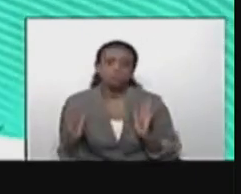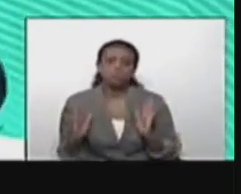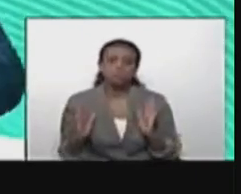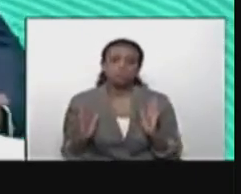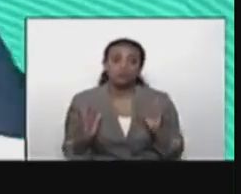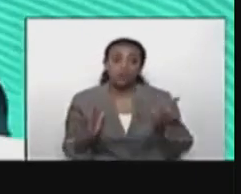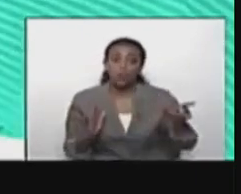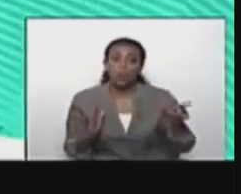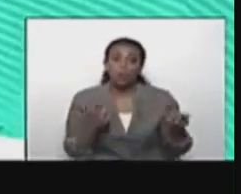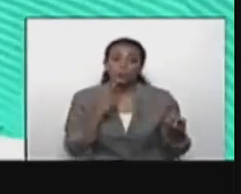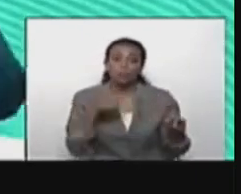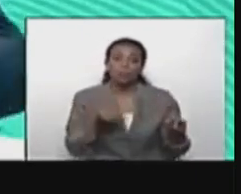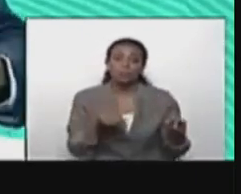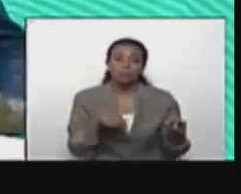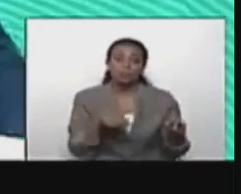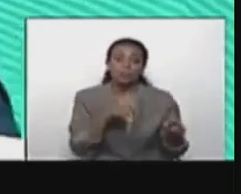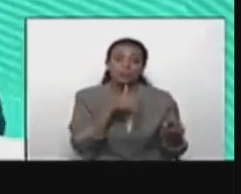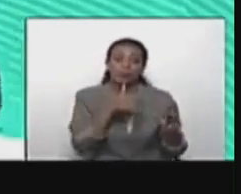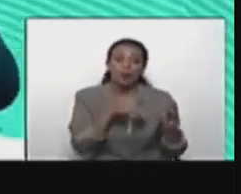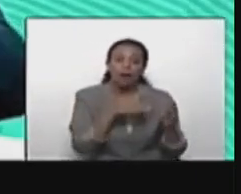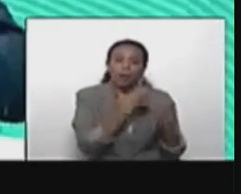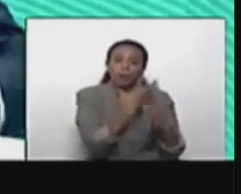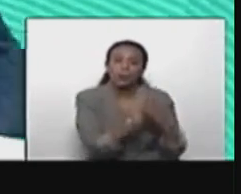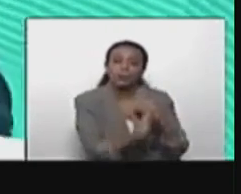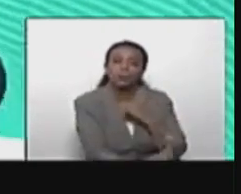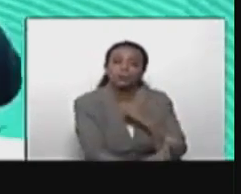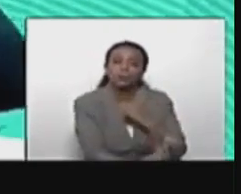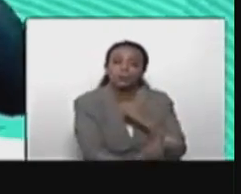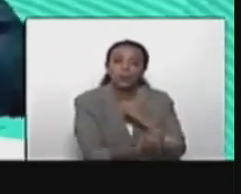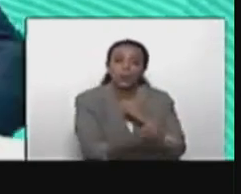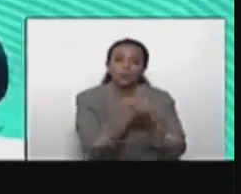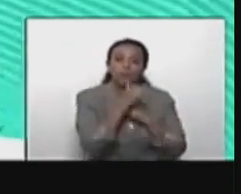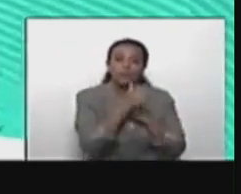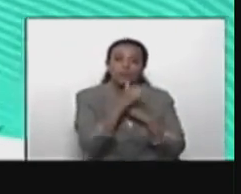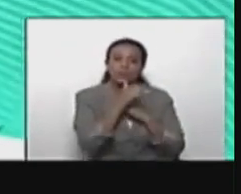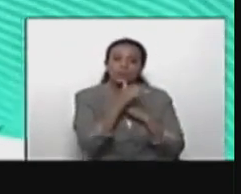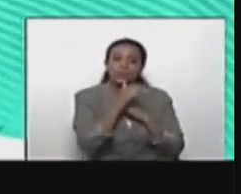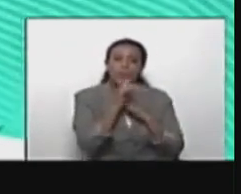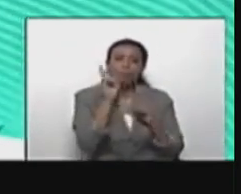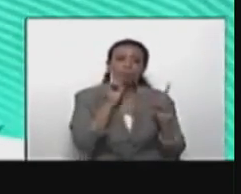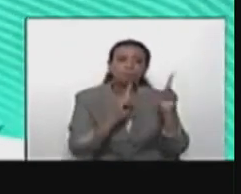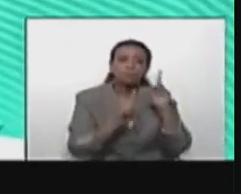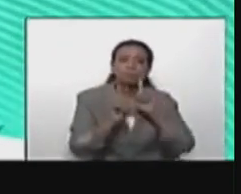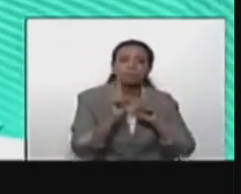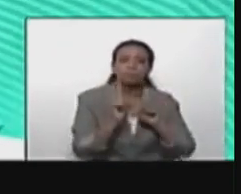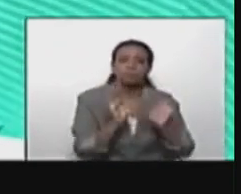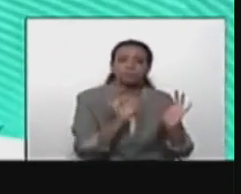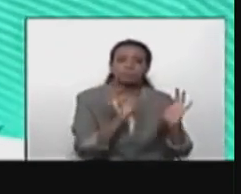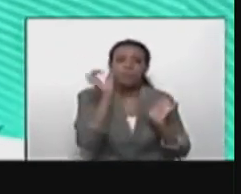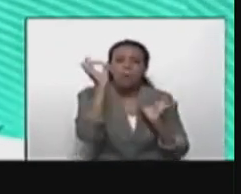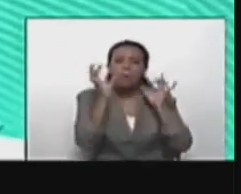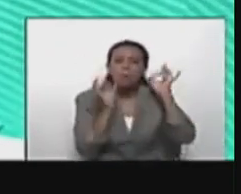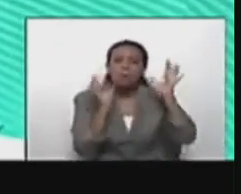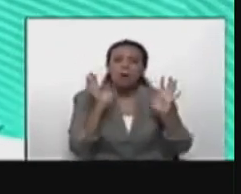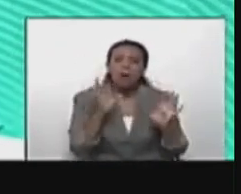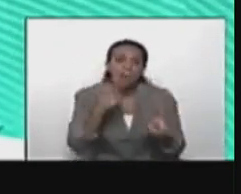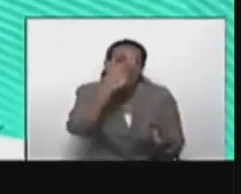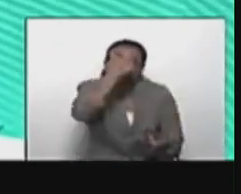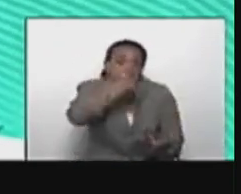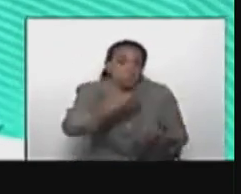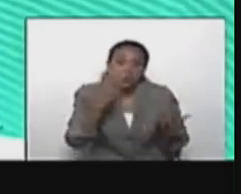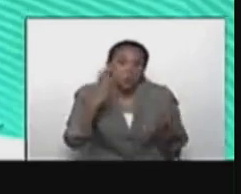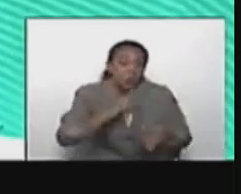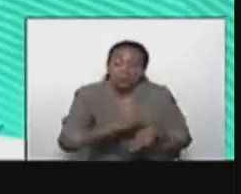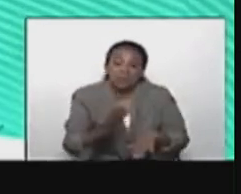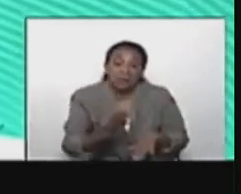Ellos viven de filtrar información por debajo, para manipular, para mentir. Por distintas razones tratan de